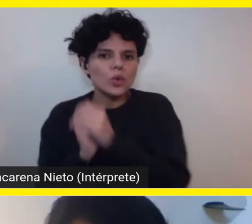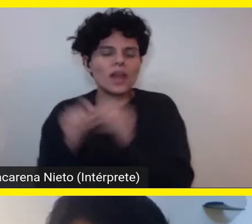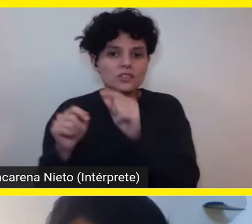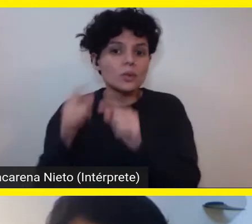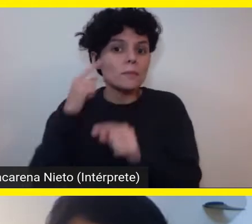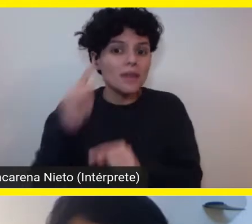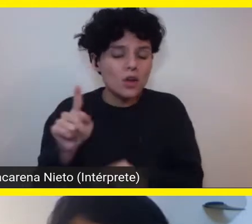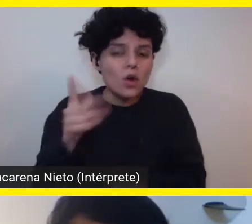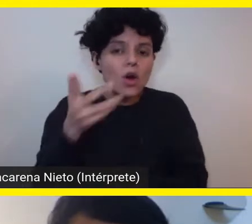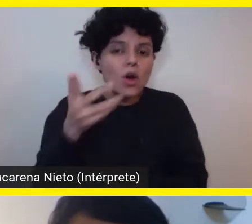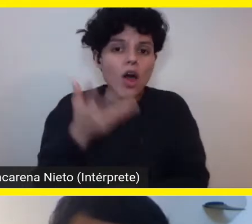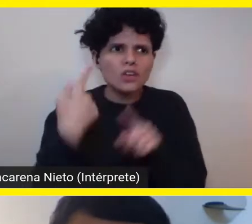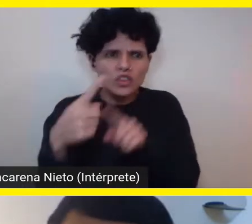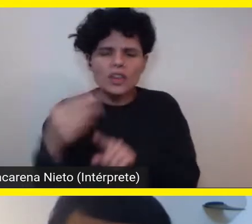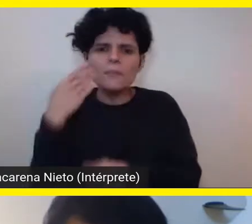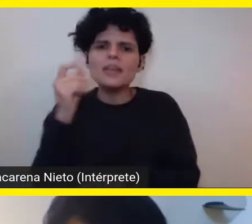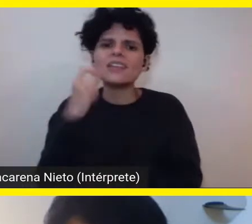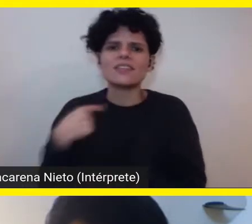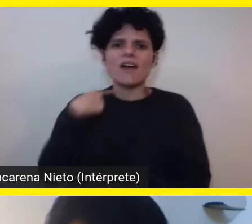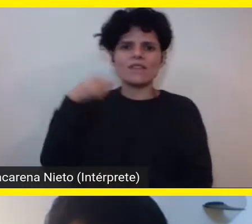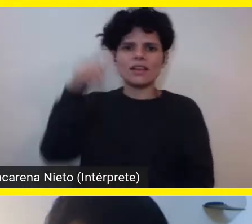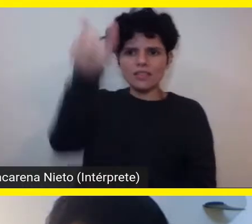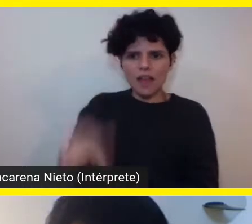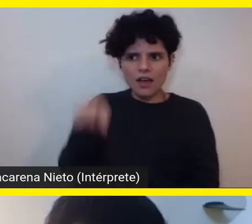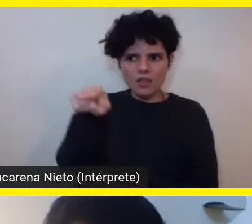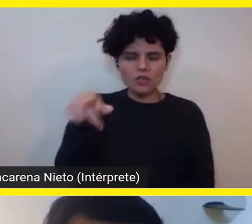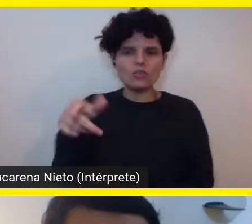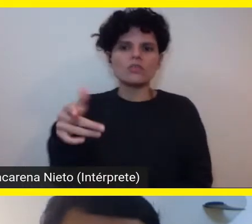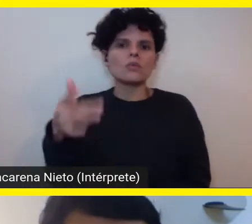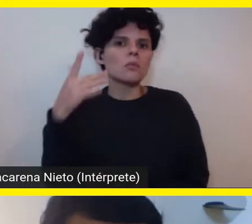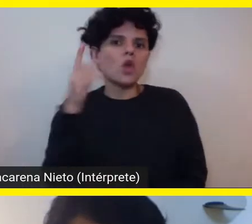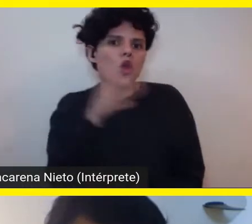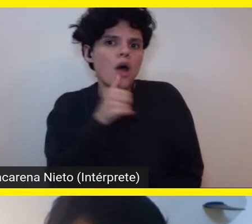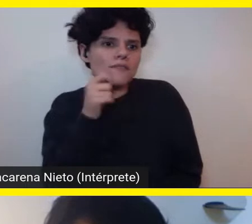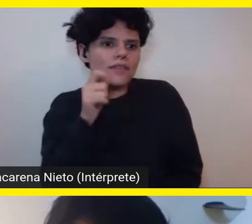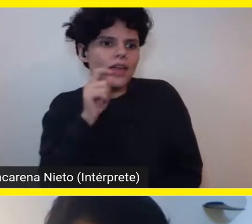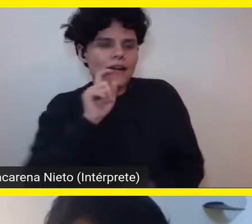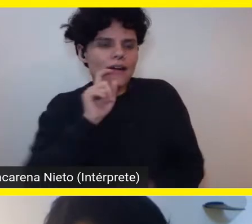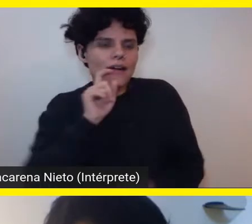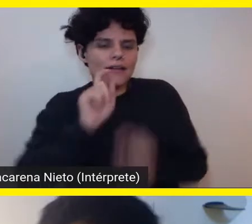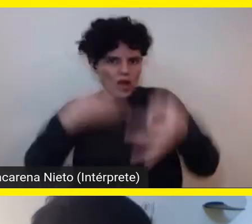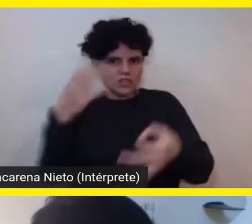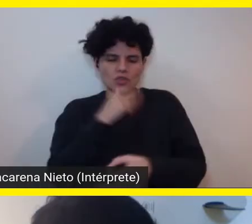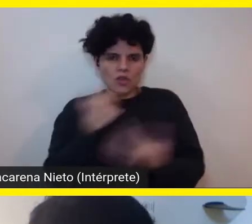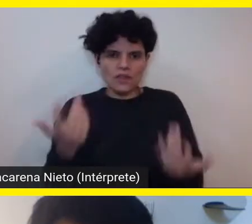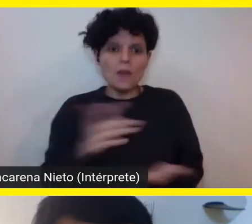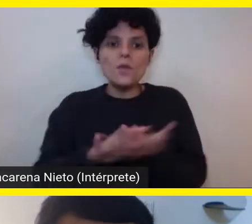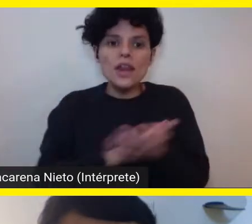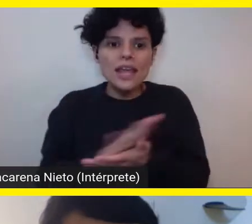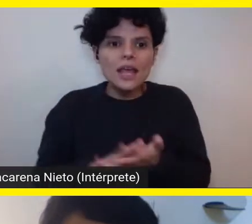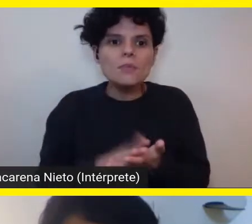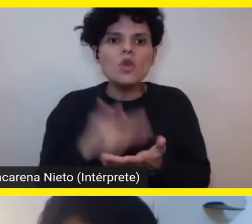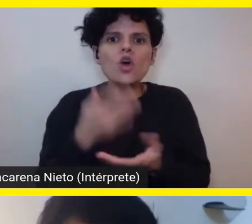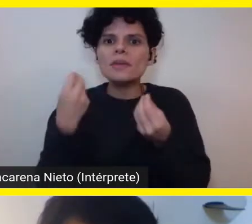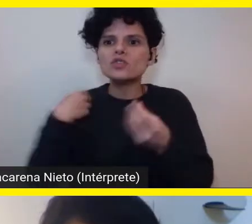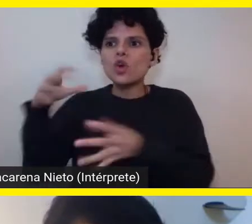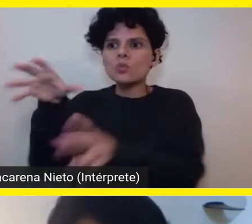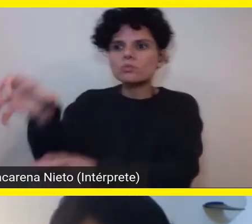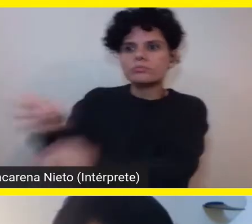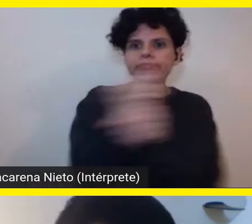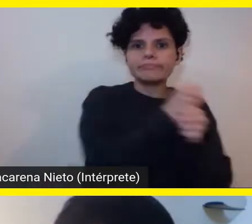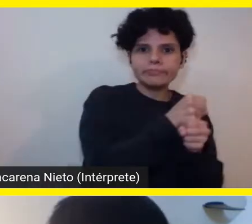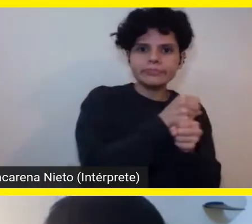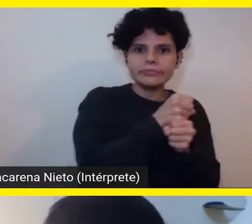hechos criminales que afectaron a Aidé que no han sido juzgados. No había una sanción de los responsables, por ejemplo, por el secuestro que sufrió Aidé.